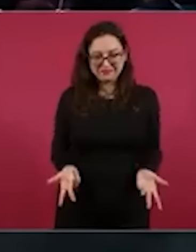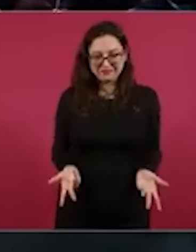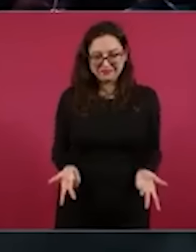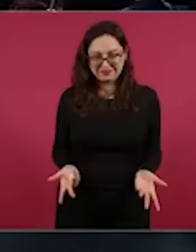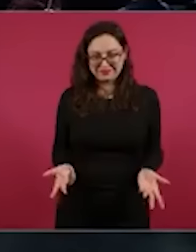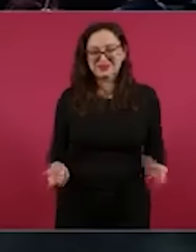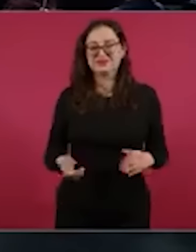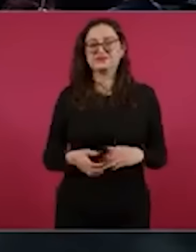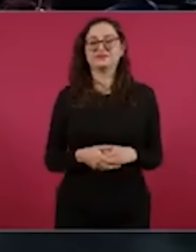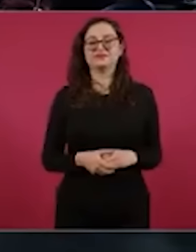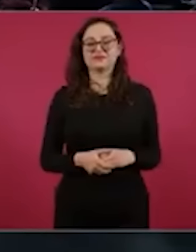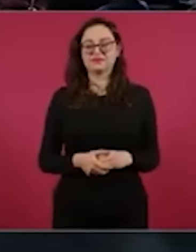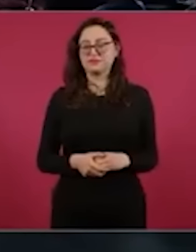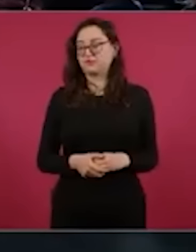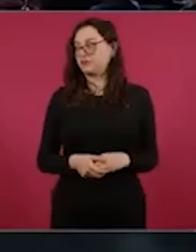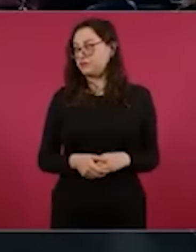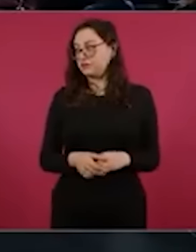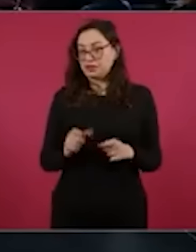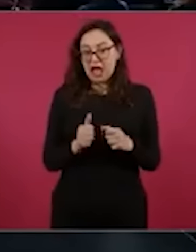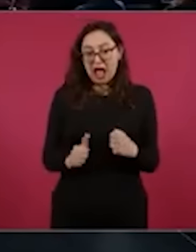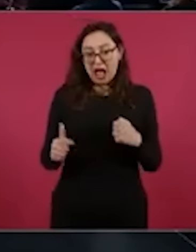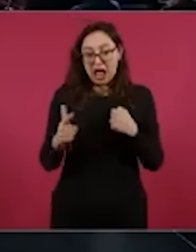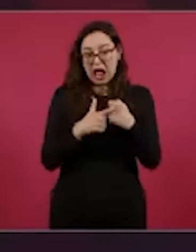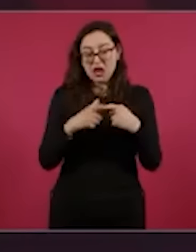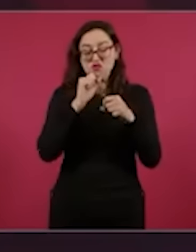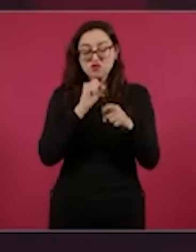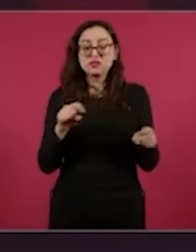Y hay algo también